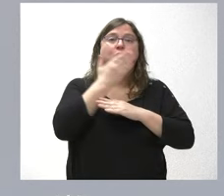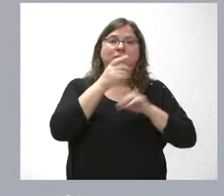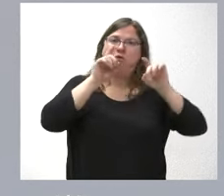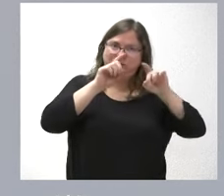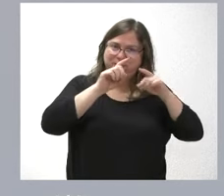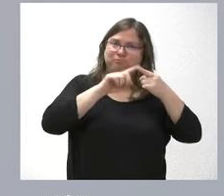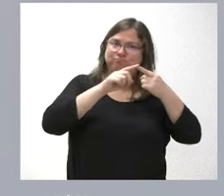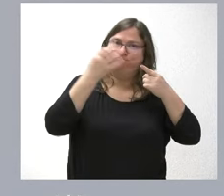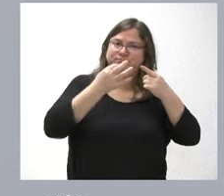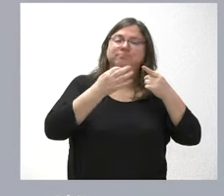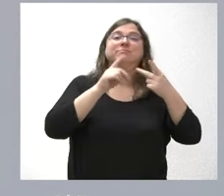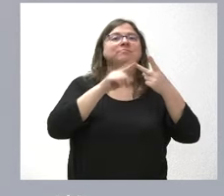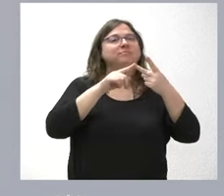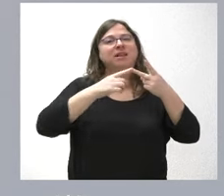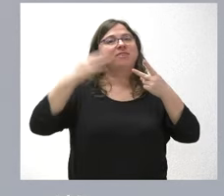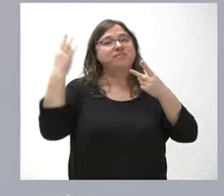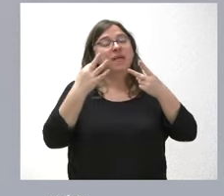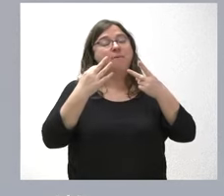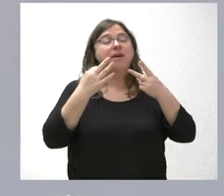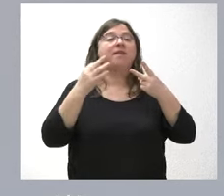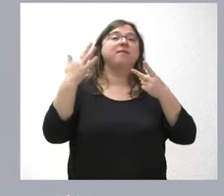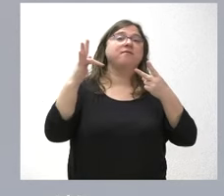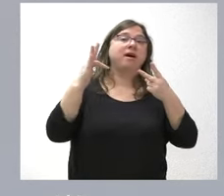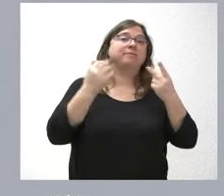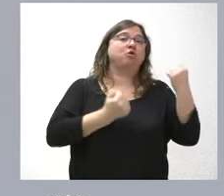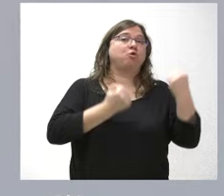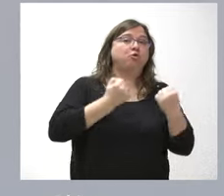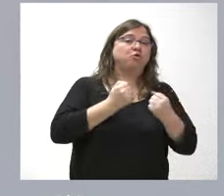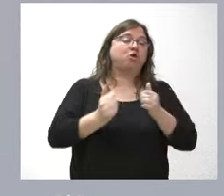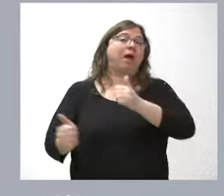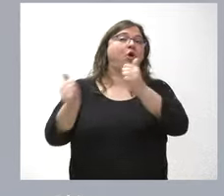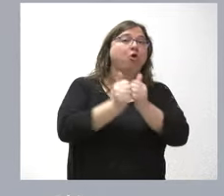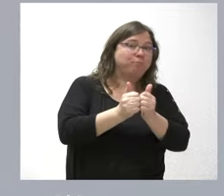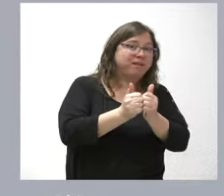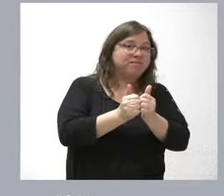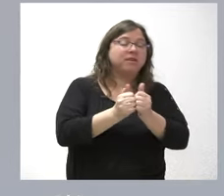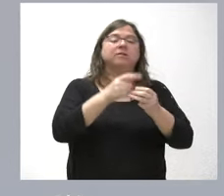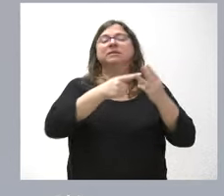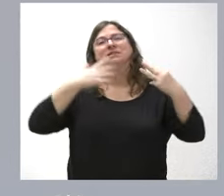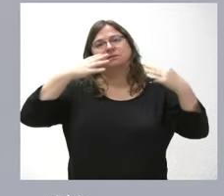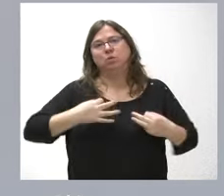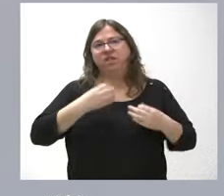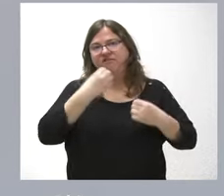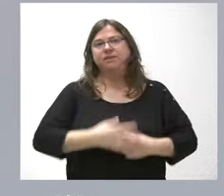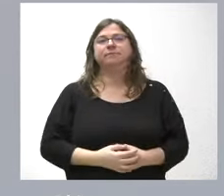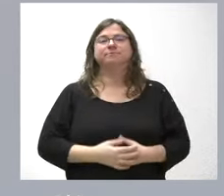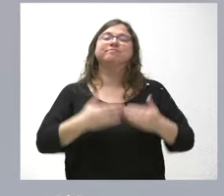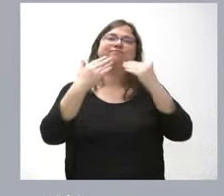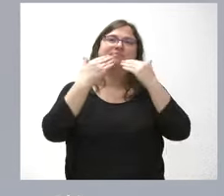educativo, pero también asegurar que tanto Fabio como el conductor como el acompañante tienen las mejores condiciones de seguridad en el transporte. Muchas